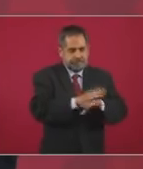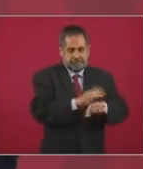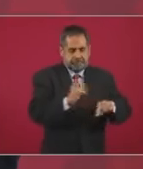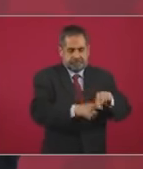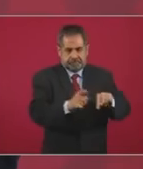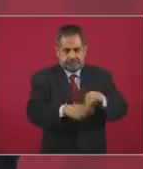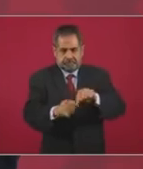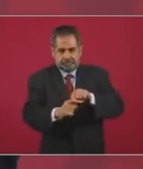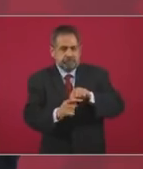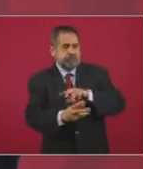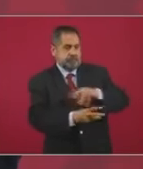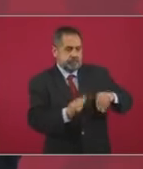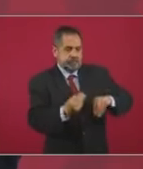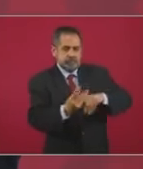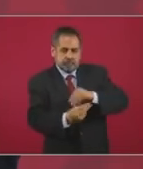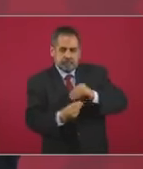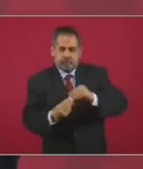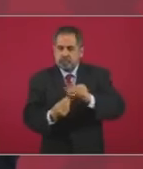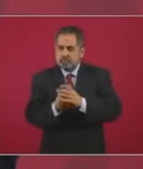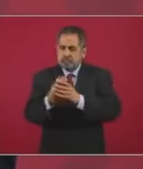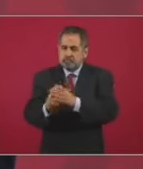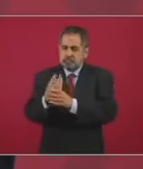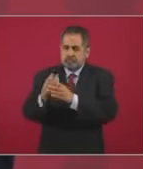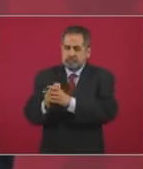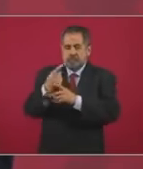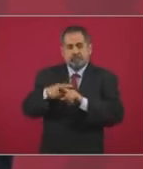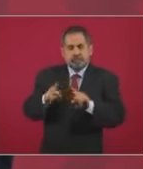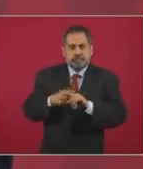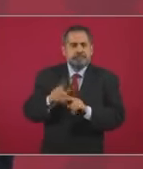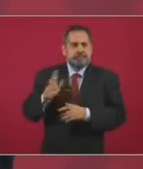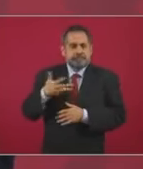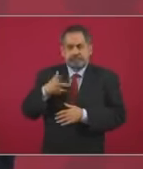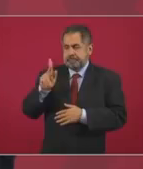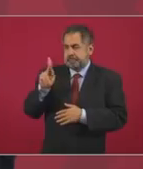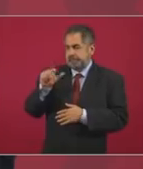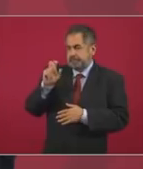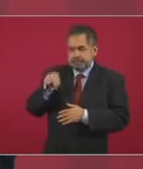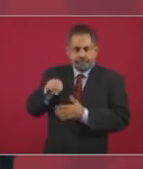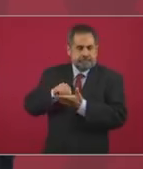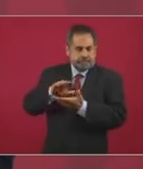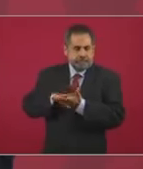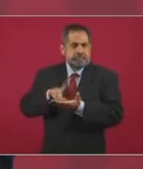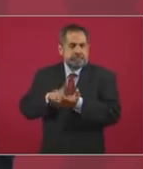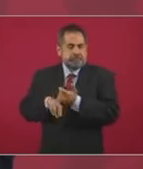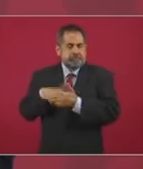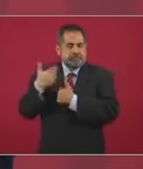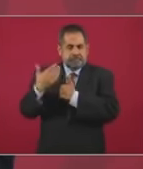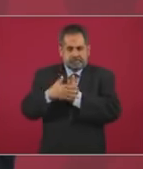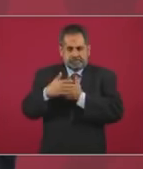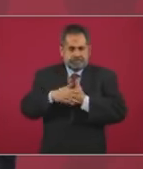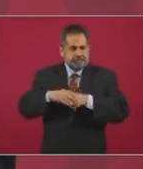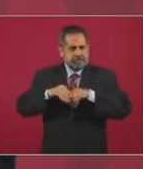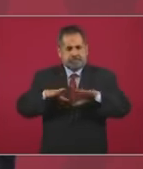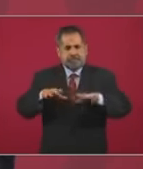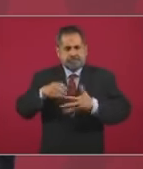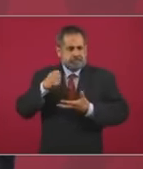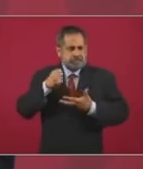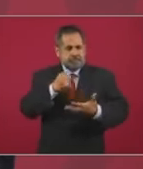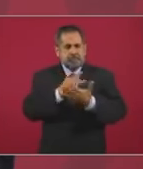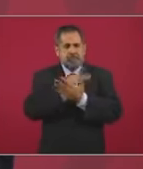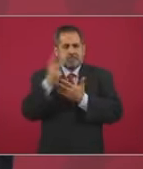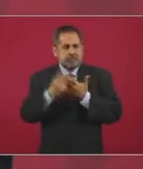Es un plan que se tiene. Vamos a procurar que lleguen los programas